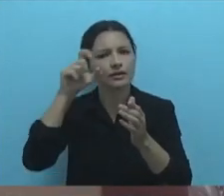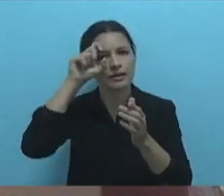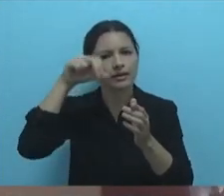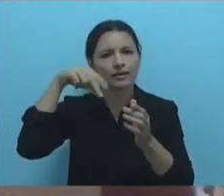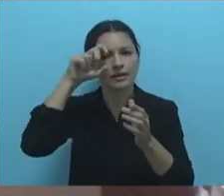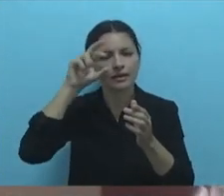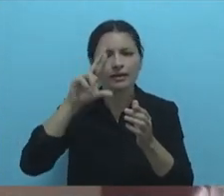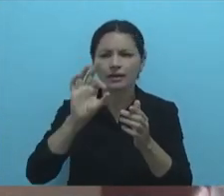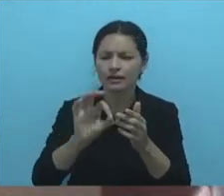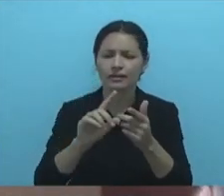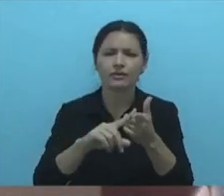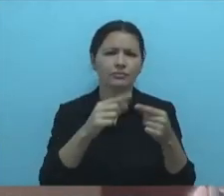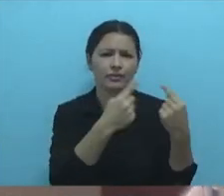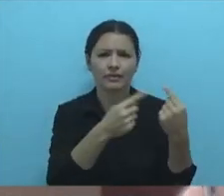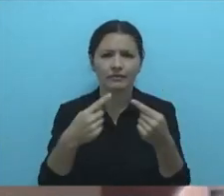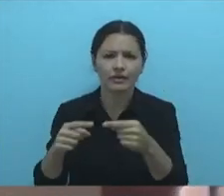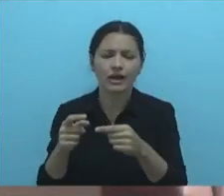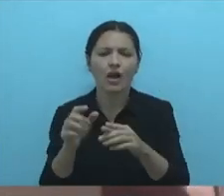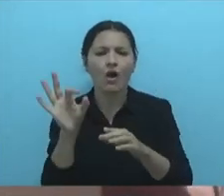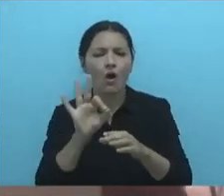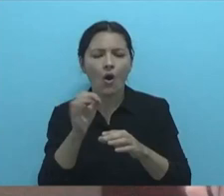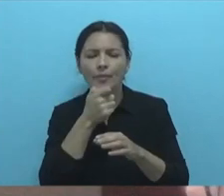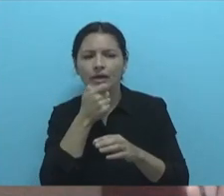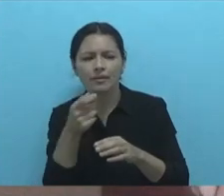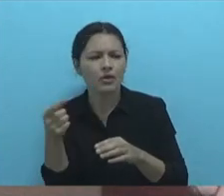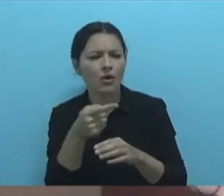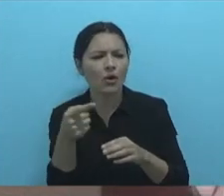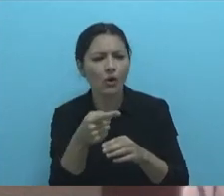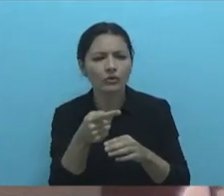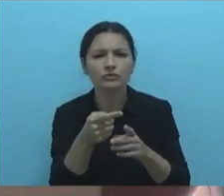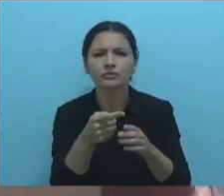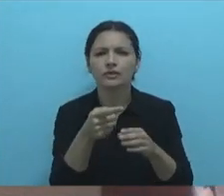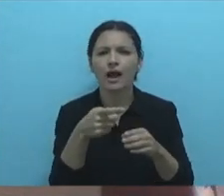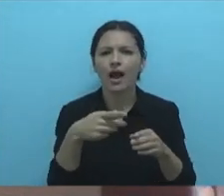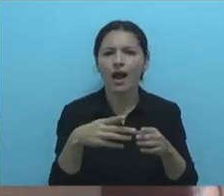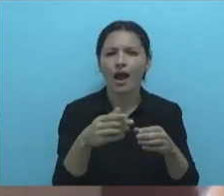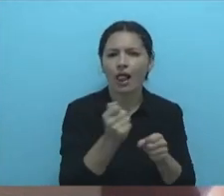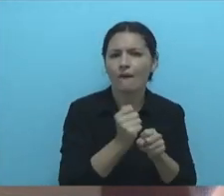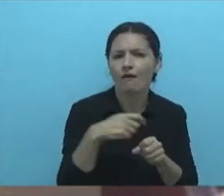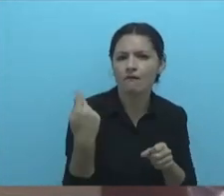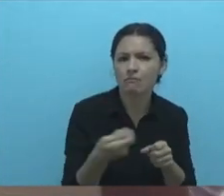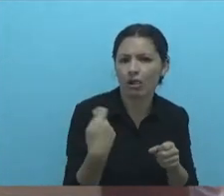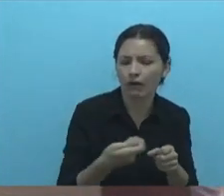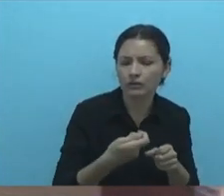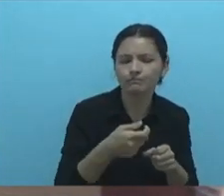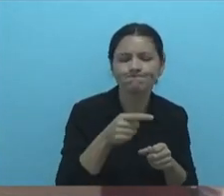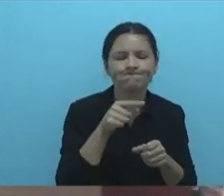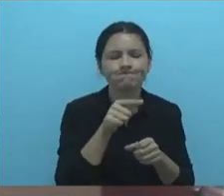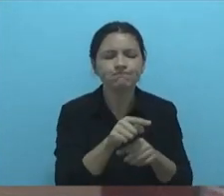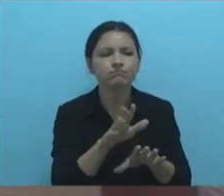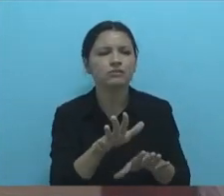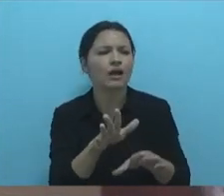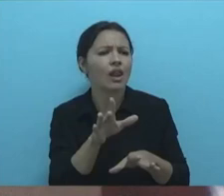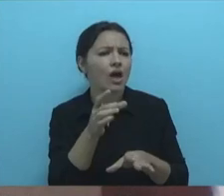se dijo aquí también la persecución de la prostitución que era la única salida que que las compañeras tenían para para poder